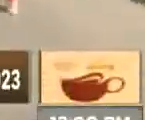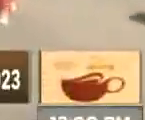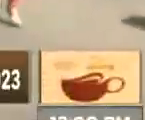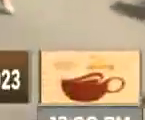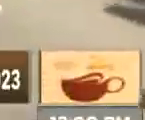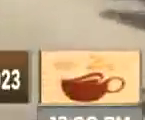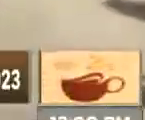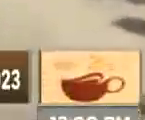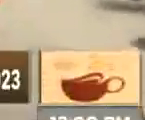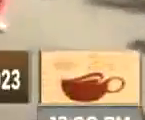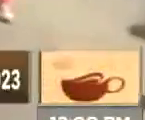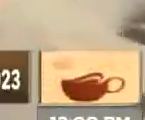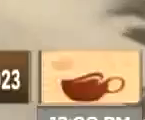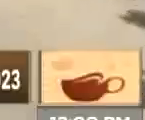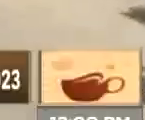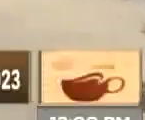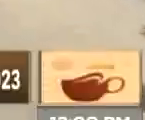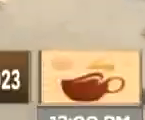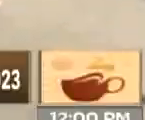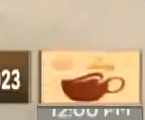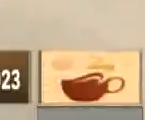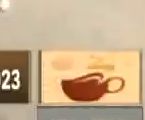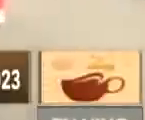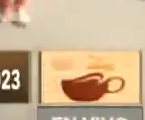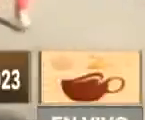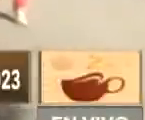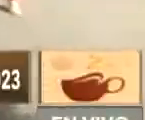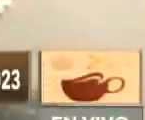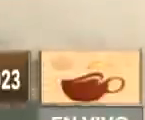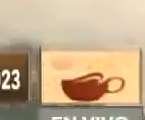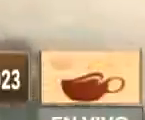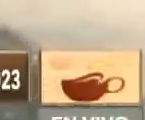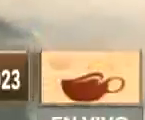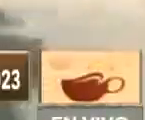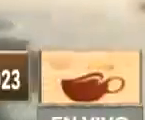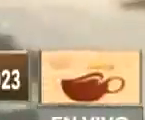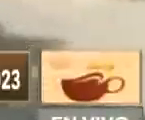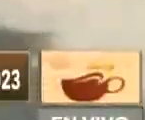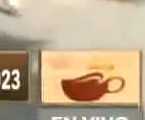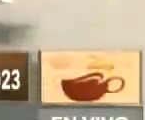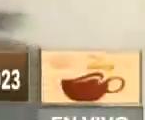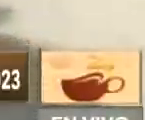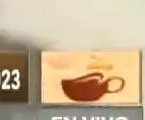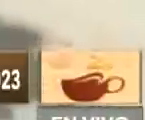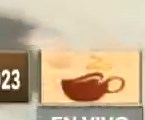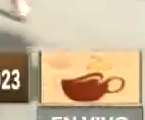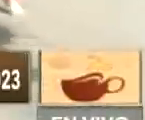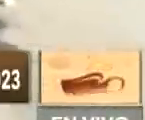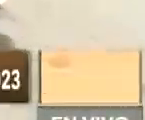Ejercer funciones de control sobre el gobierno y la administración pública nacional en términos consagrados.